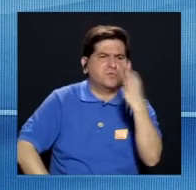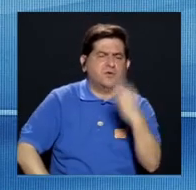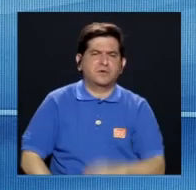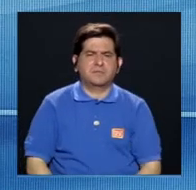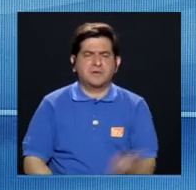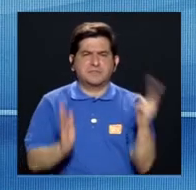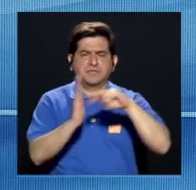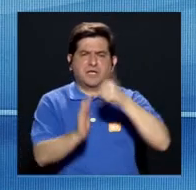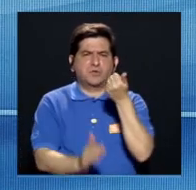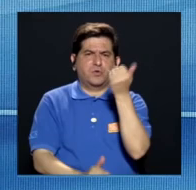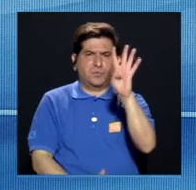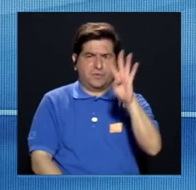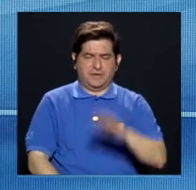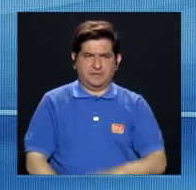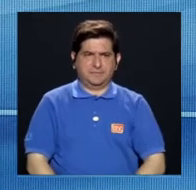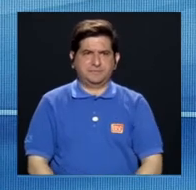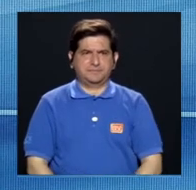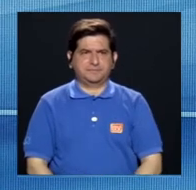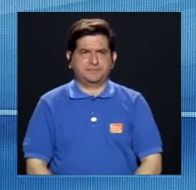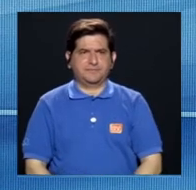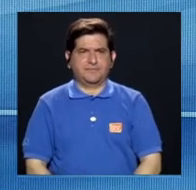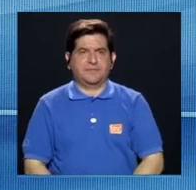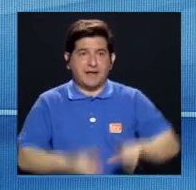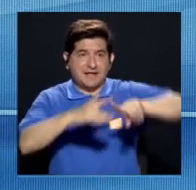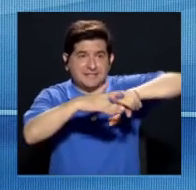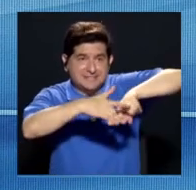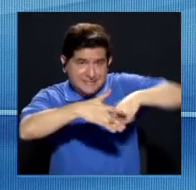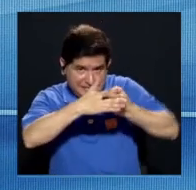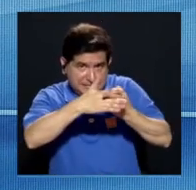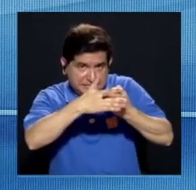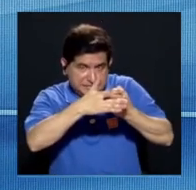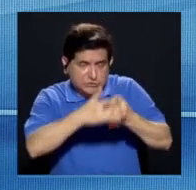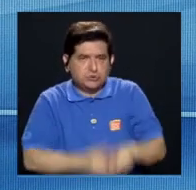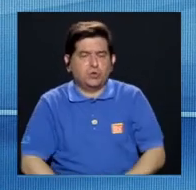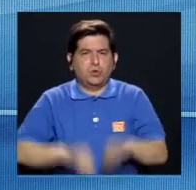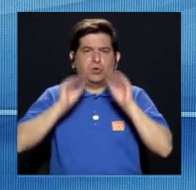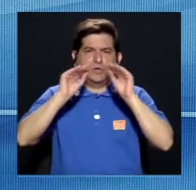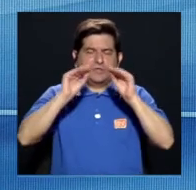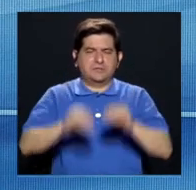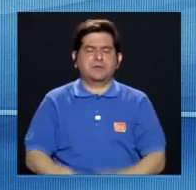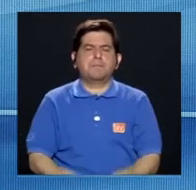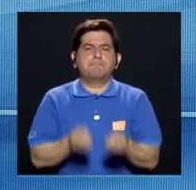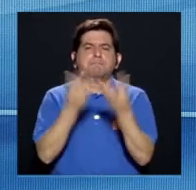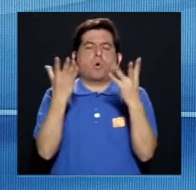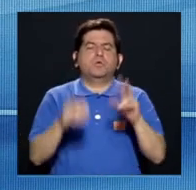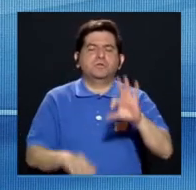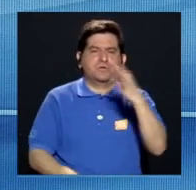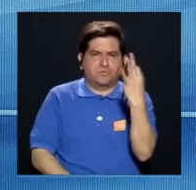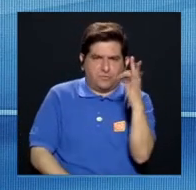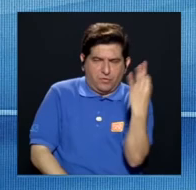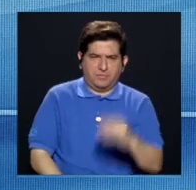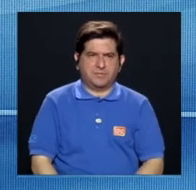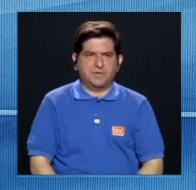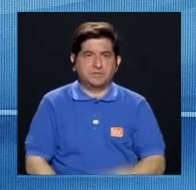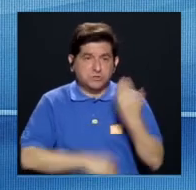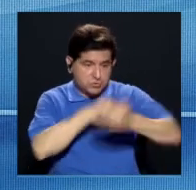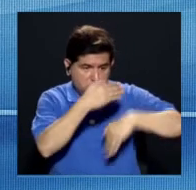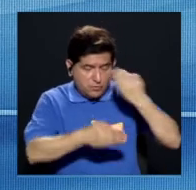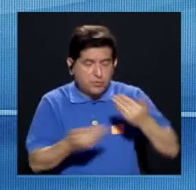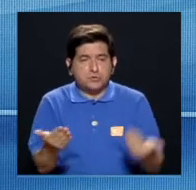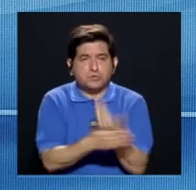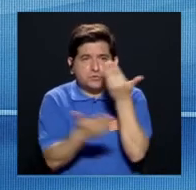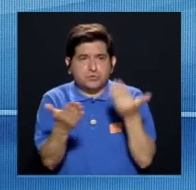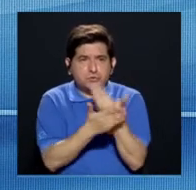año 2014 se inició la docencia multiversa con procesos